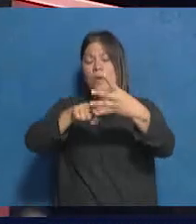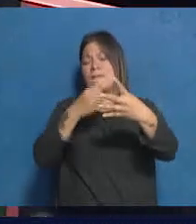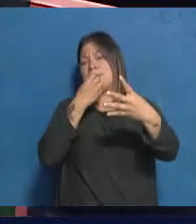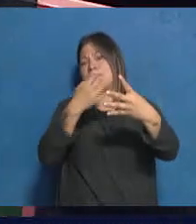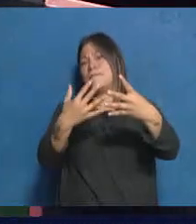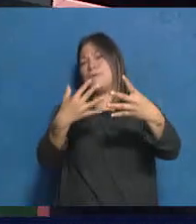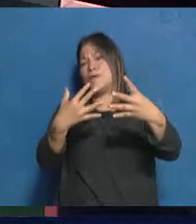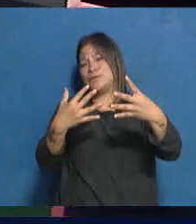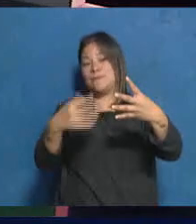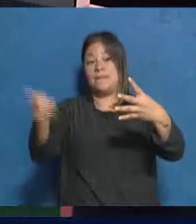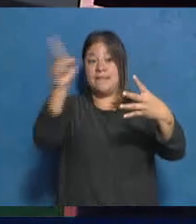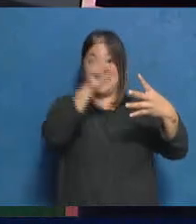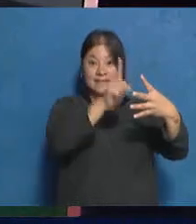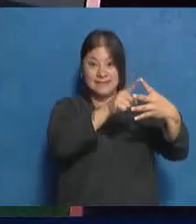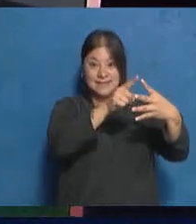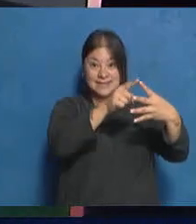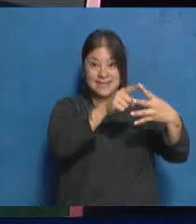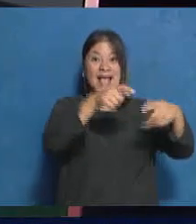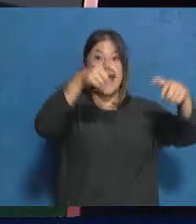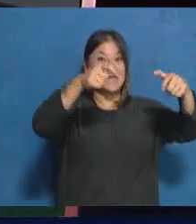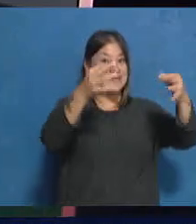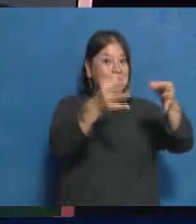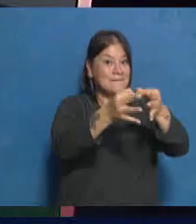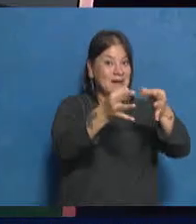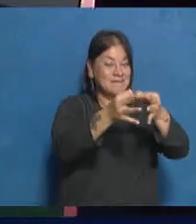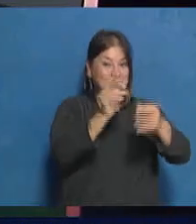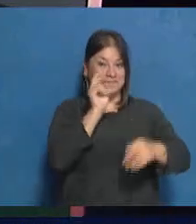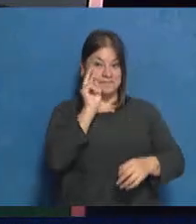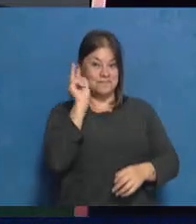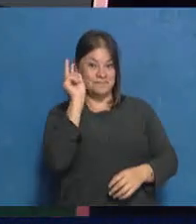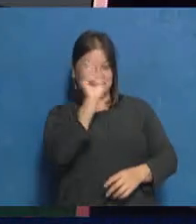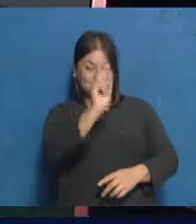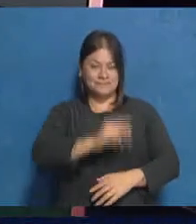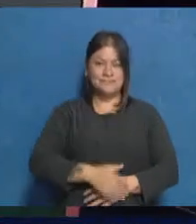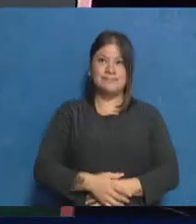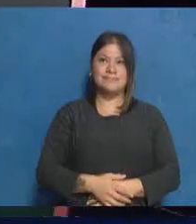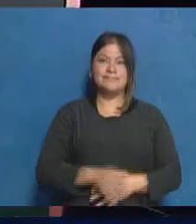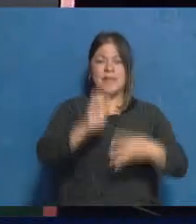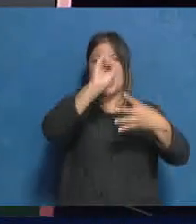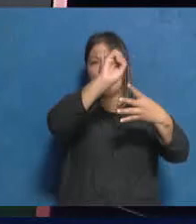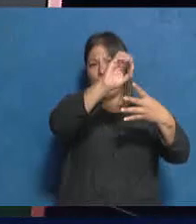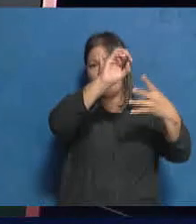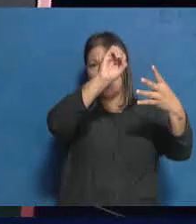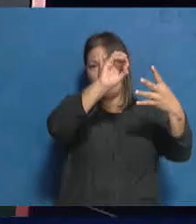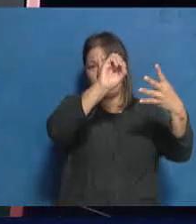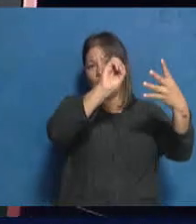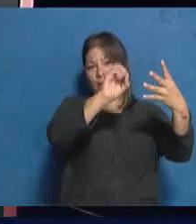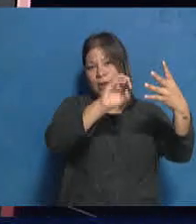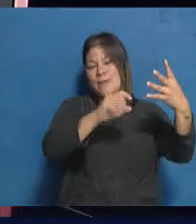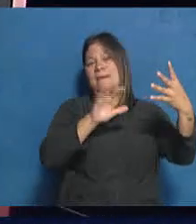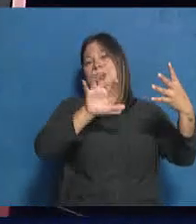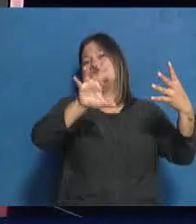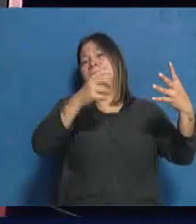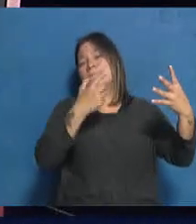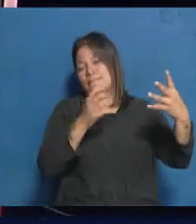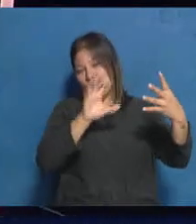Copa. Entre ellos está el Malvinas Argentina. Fíjate. Ustedes verán que los nombres hemos puesto la ciudad y tiene que ver